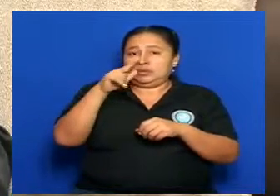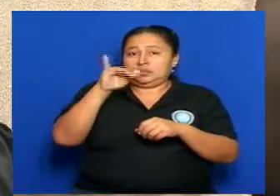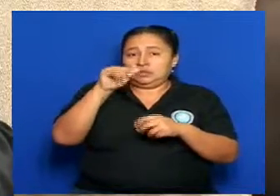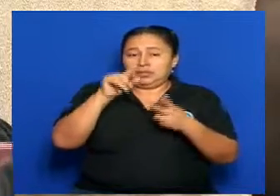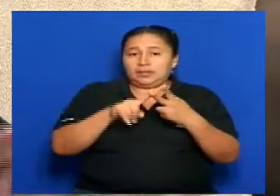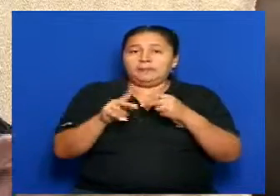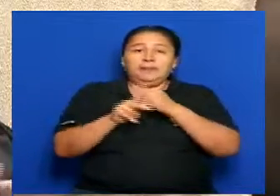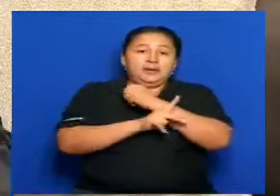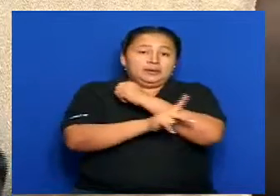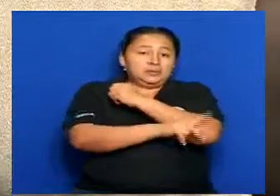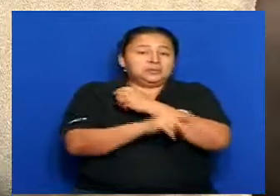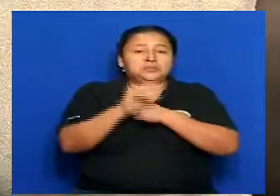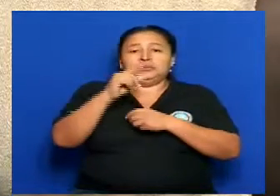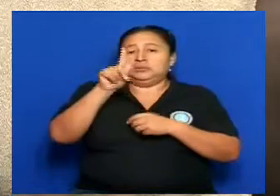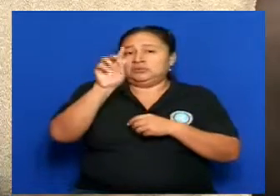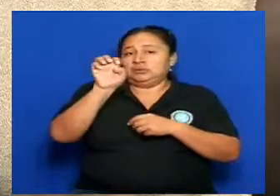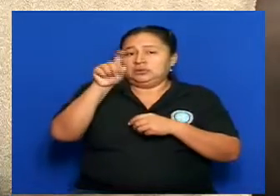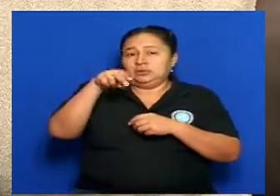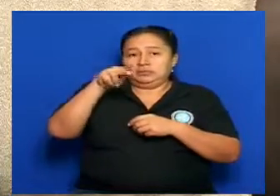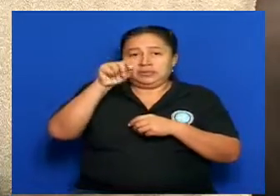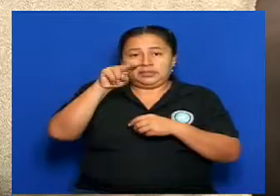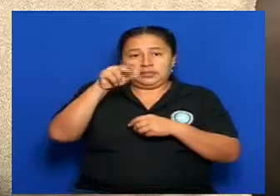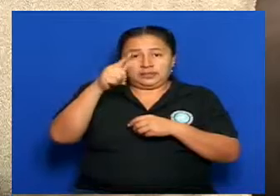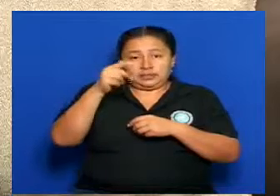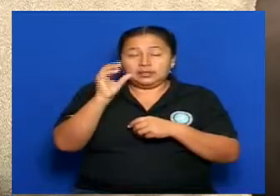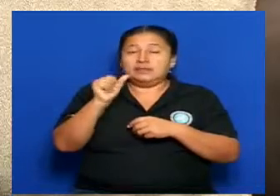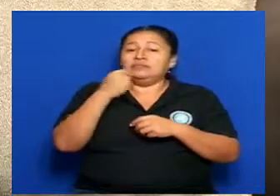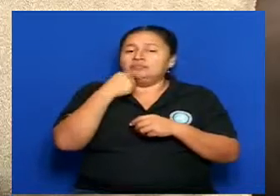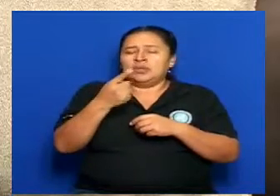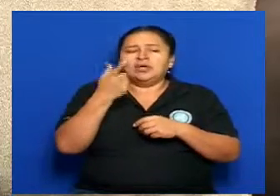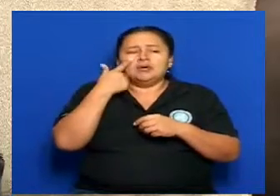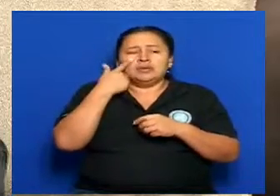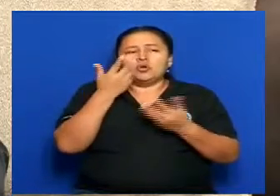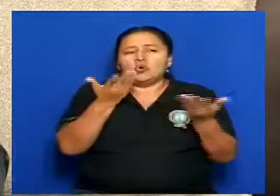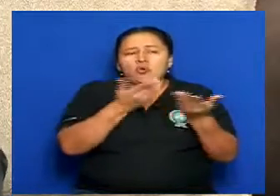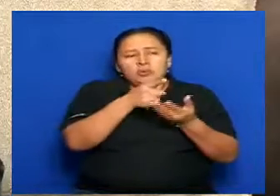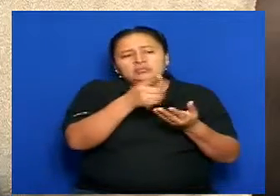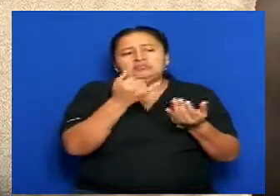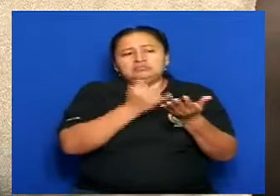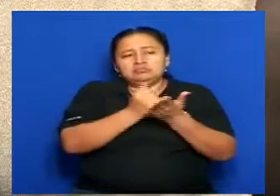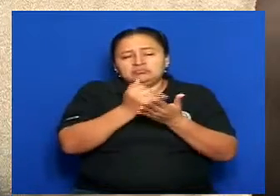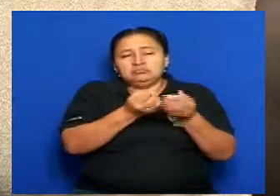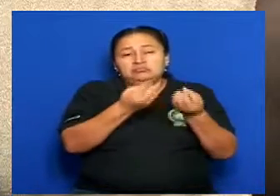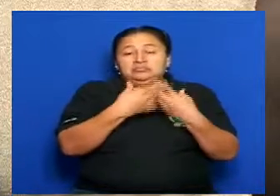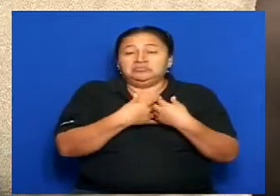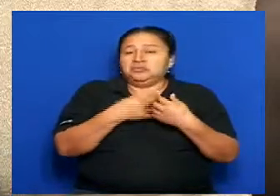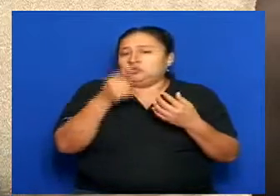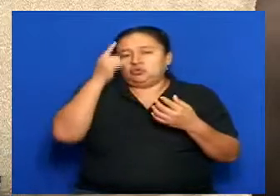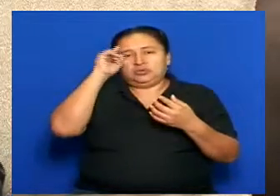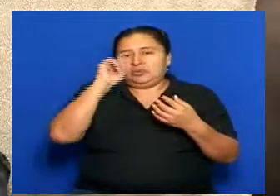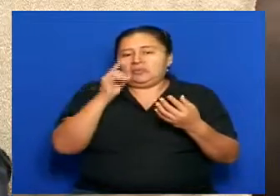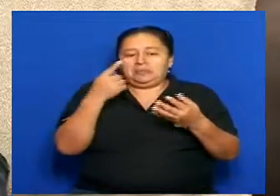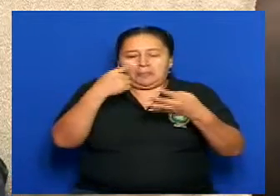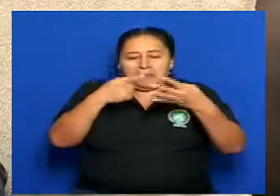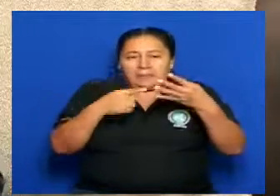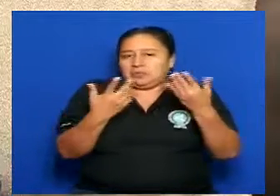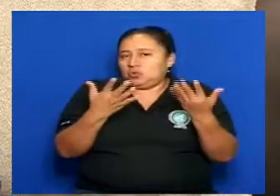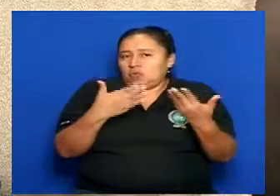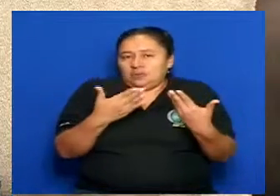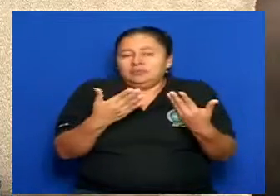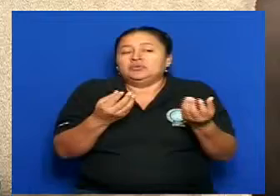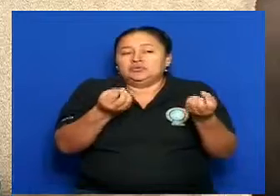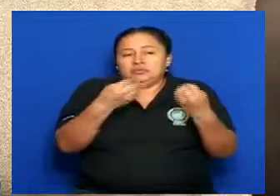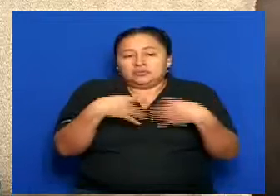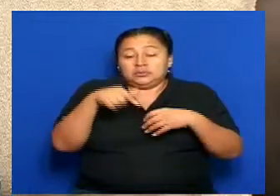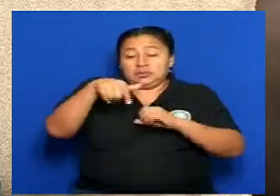palacagüina telpaneca etcétera para conocer cuáles son los avances hasta el momento no los conocemos y que desde la comisión del